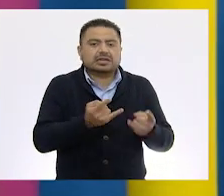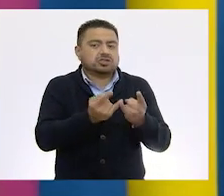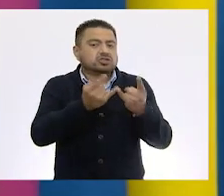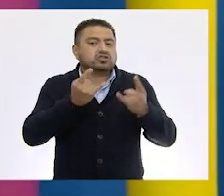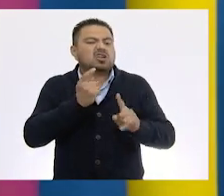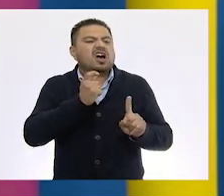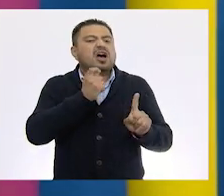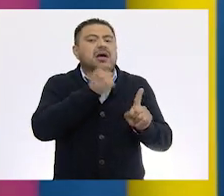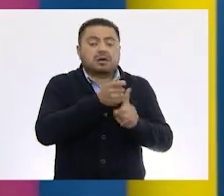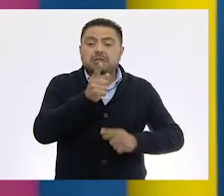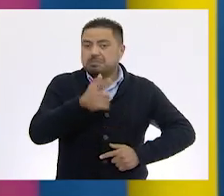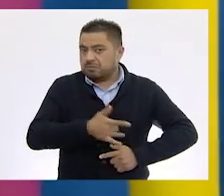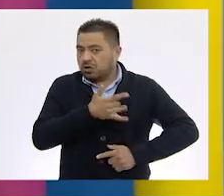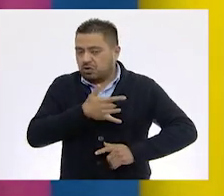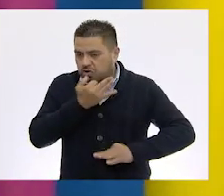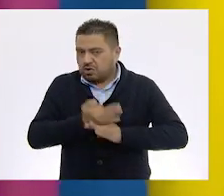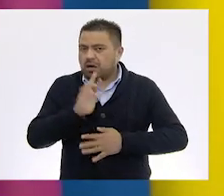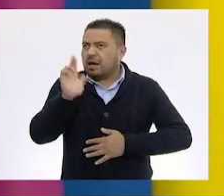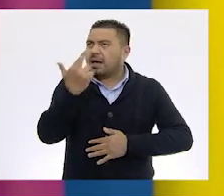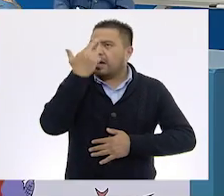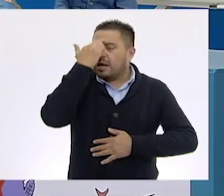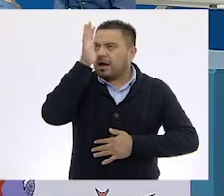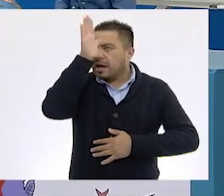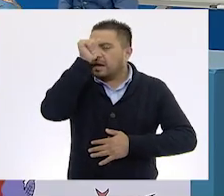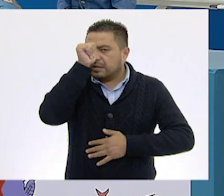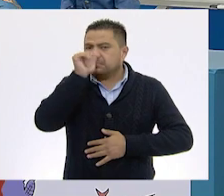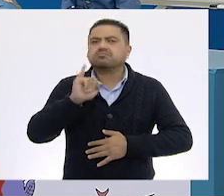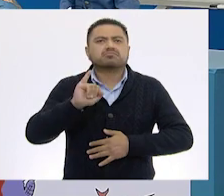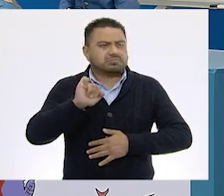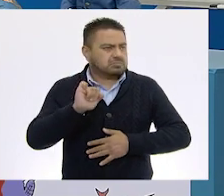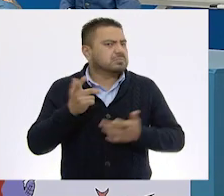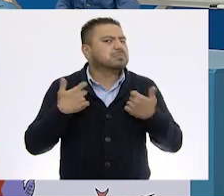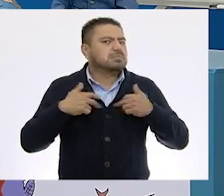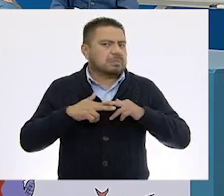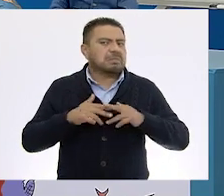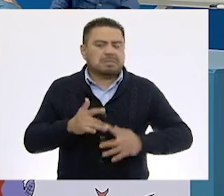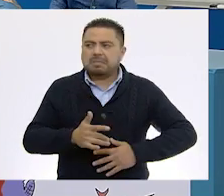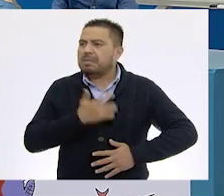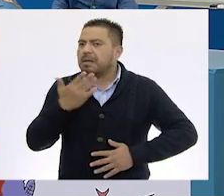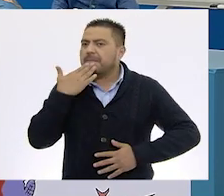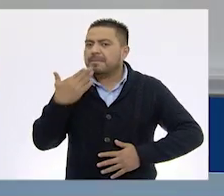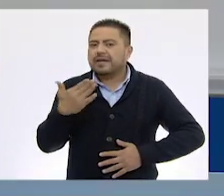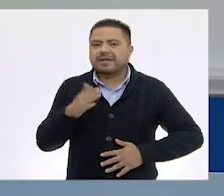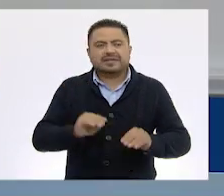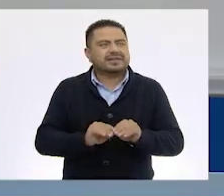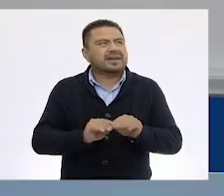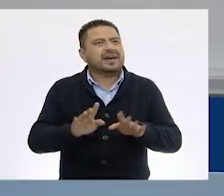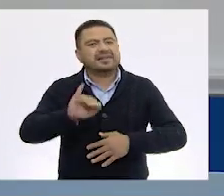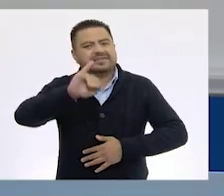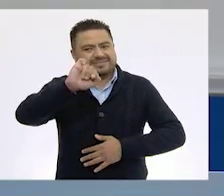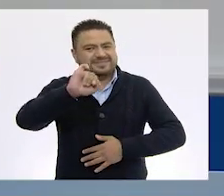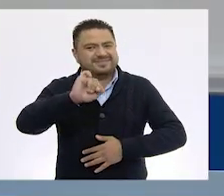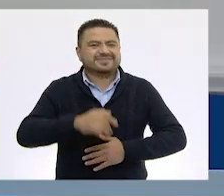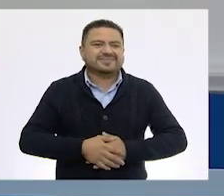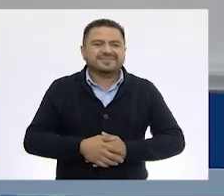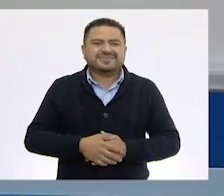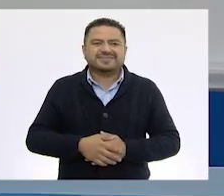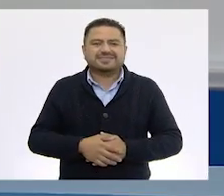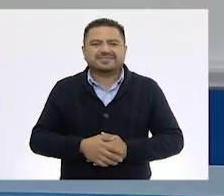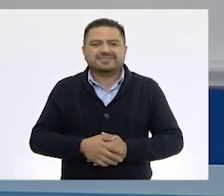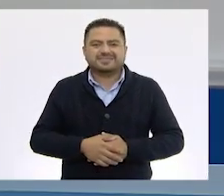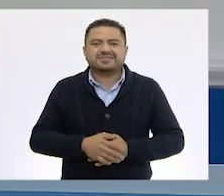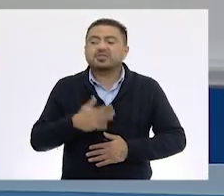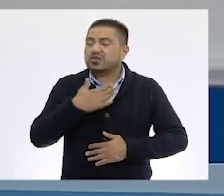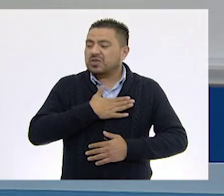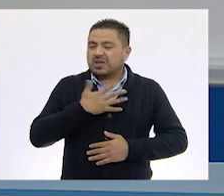historia. ¿Les parece si lo recordamos? Sí, maestra, me parece perfecto. Claro que sí. Y